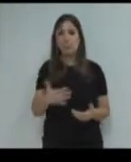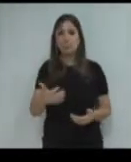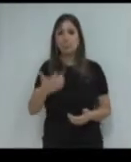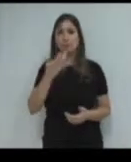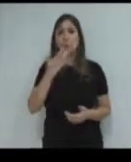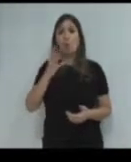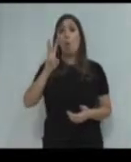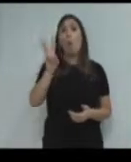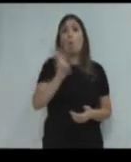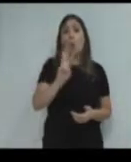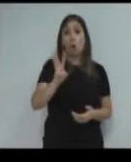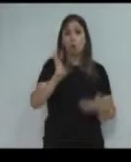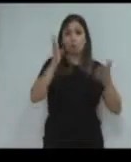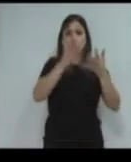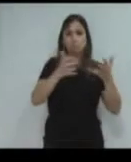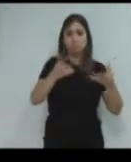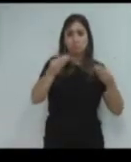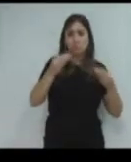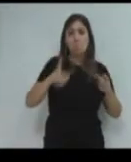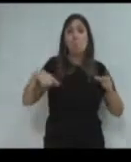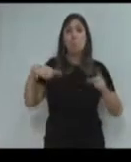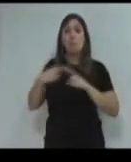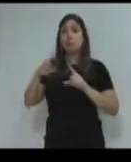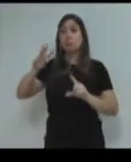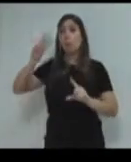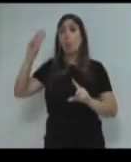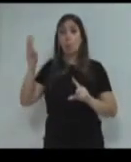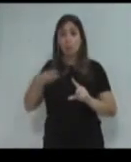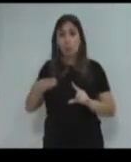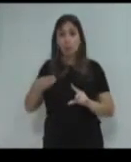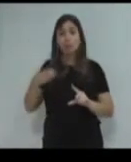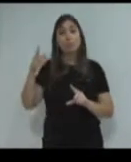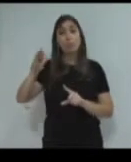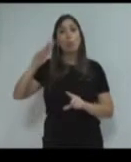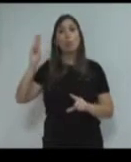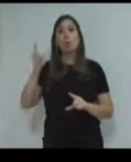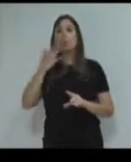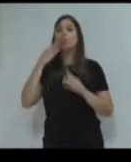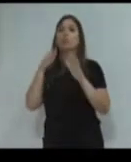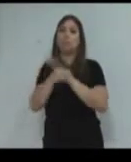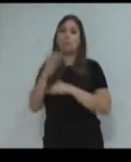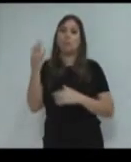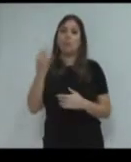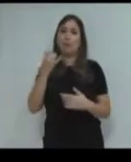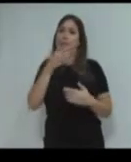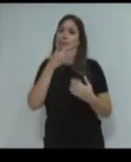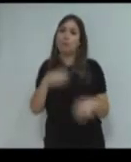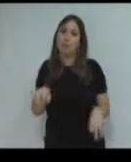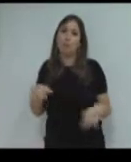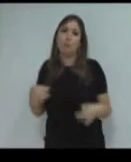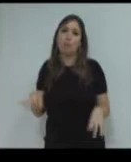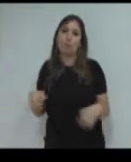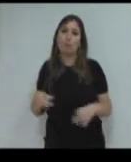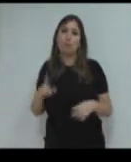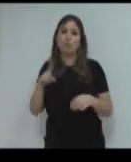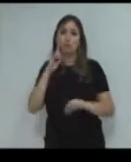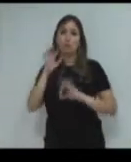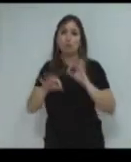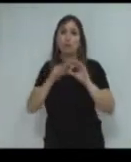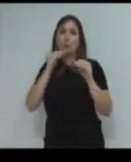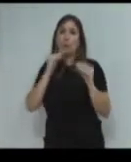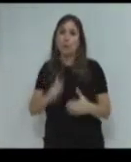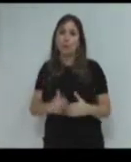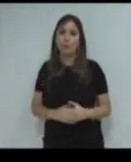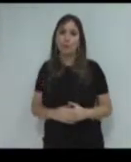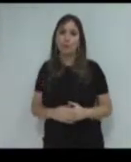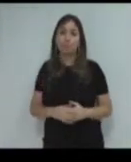Word con la explicación y el PowerPoint, que ese PowerPoint que sea un documento accesible, que también sea sencillo y esté bien estructurado. Y luego también Pero se